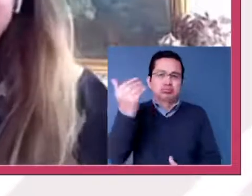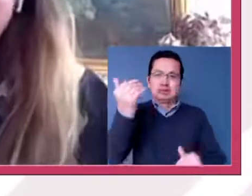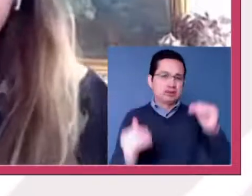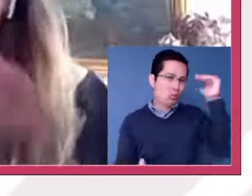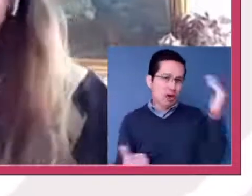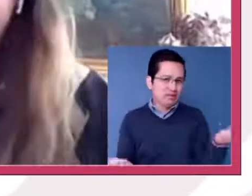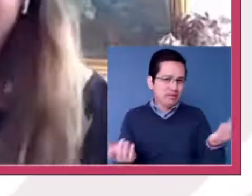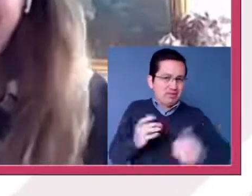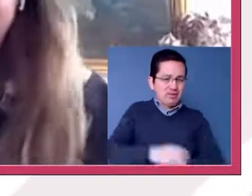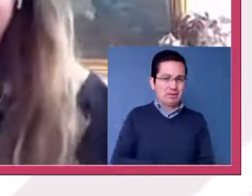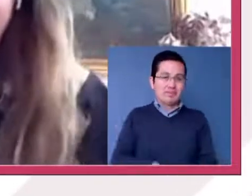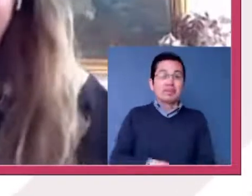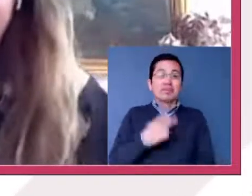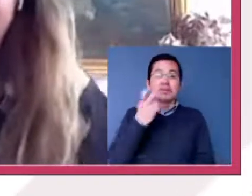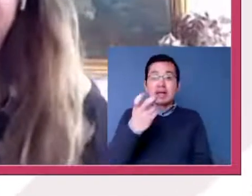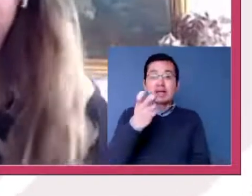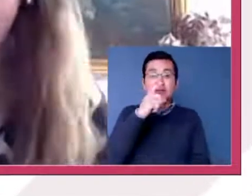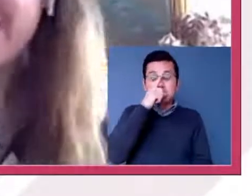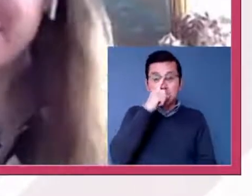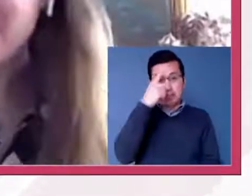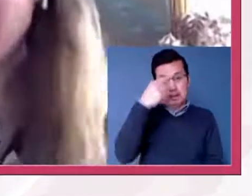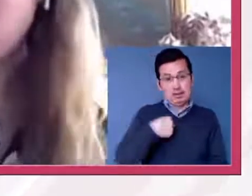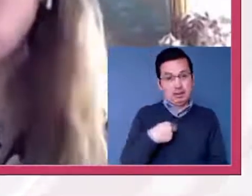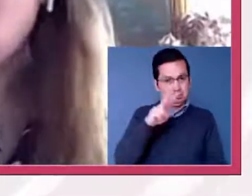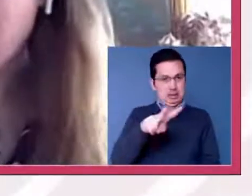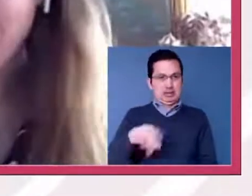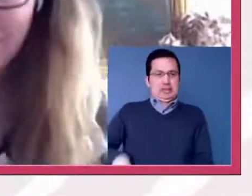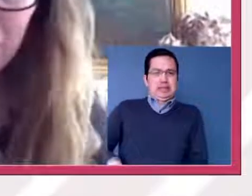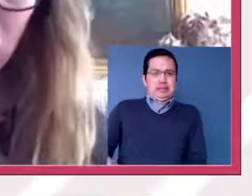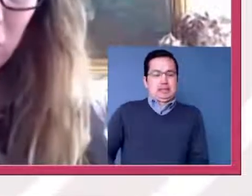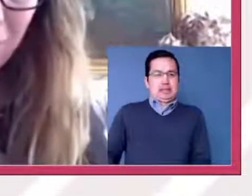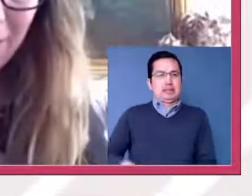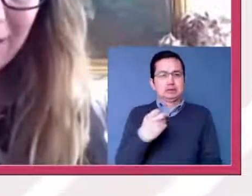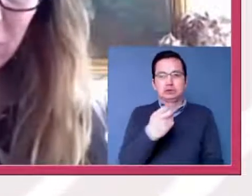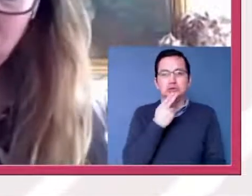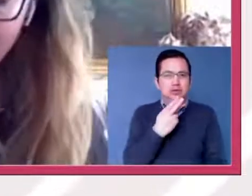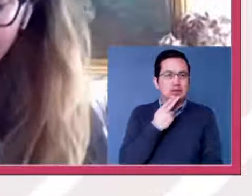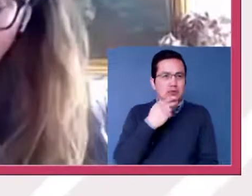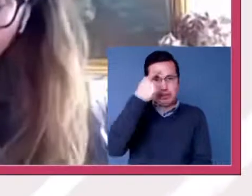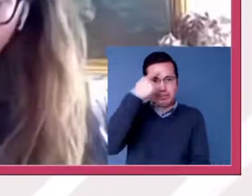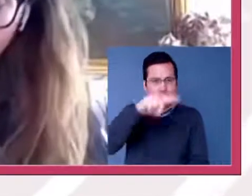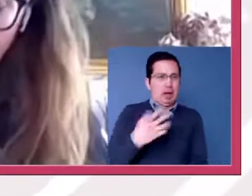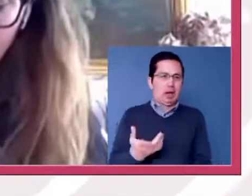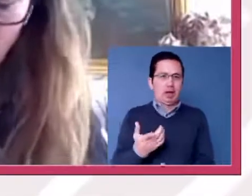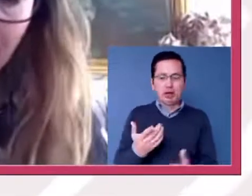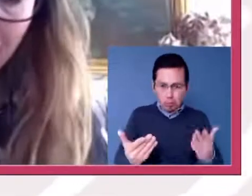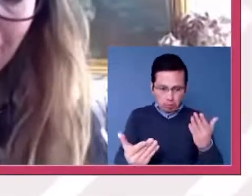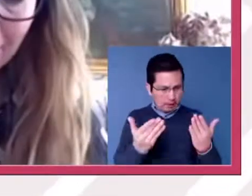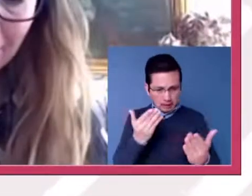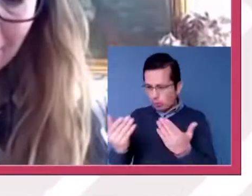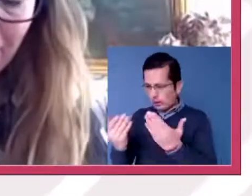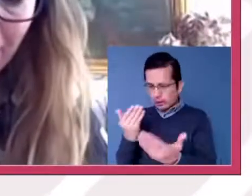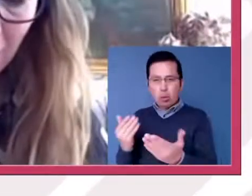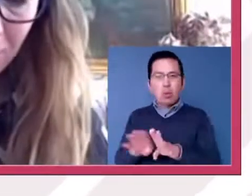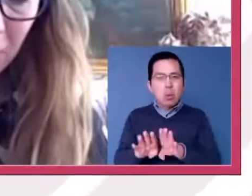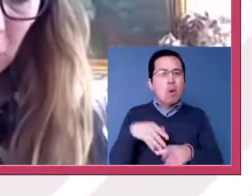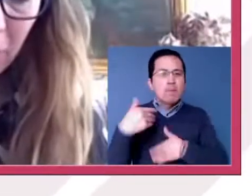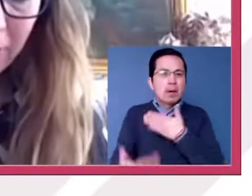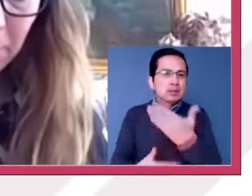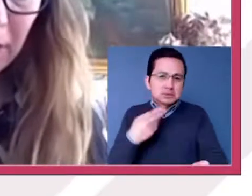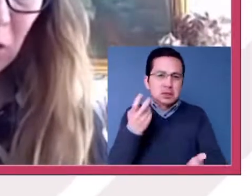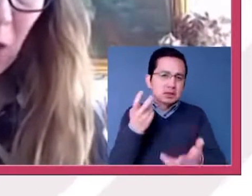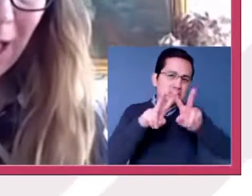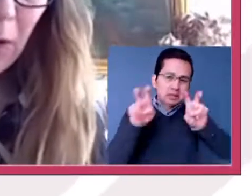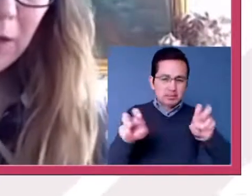explorar en el análisis, digamos, con los demás datos. Y lo otro que mencionaba Tatiana